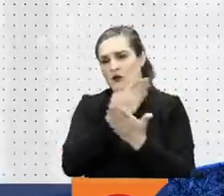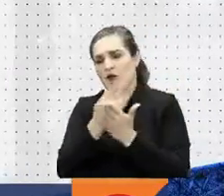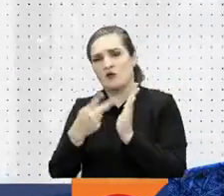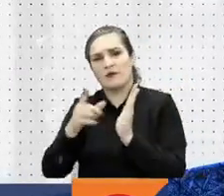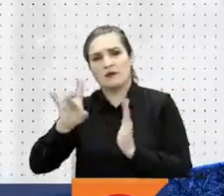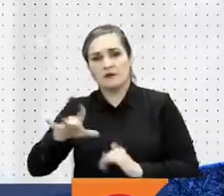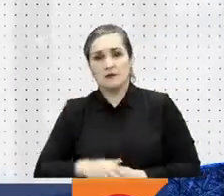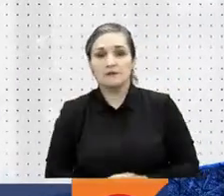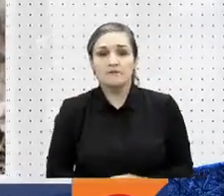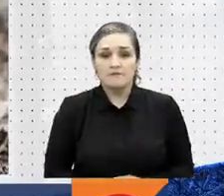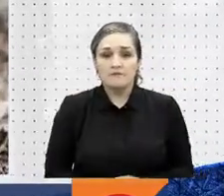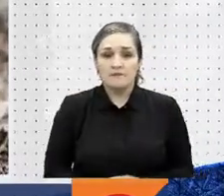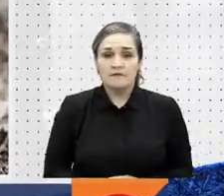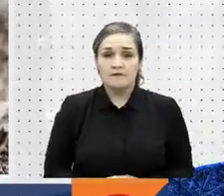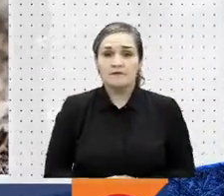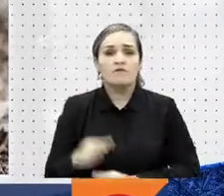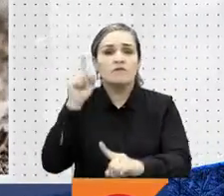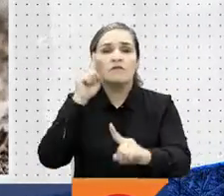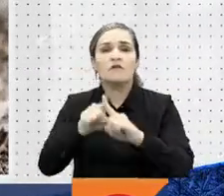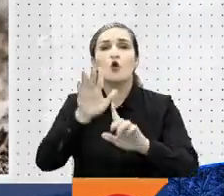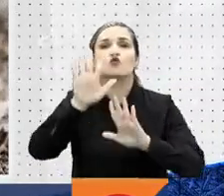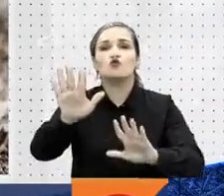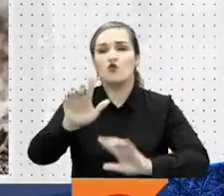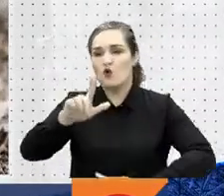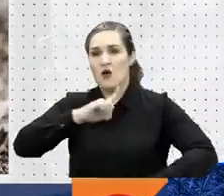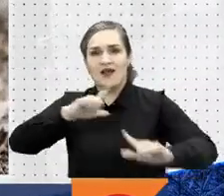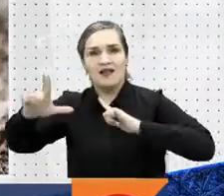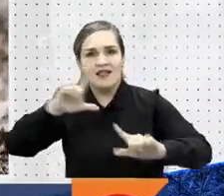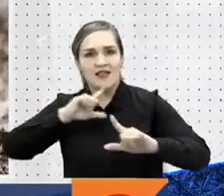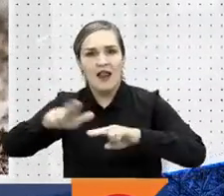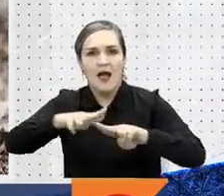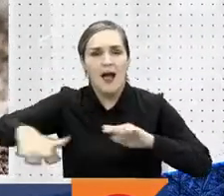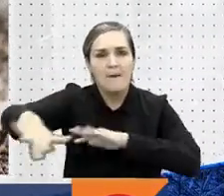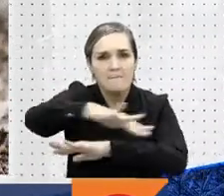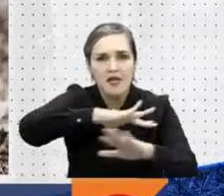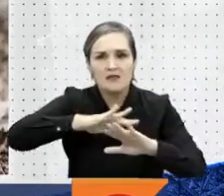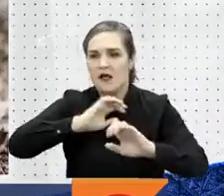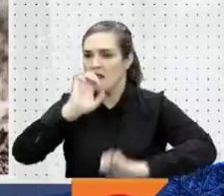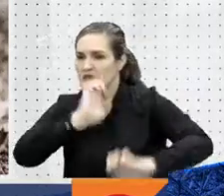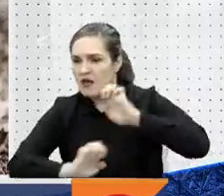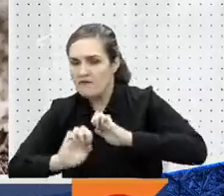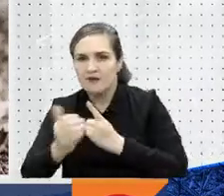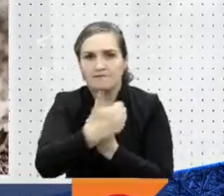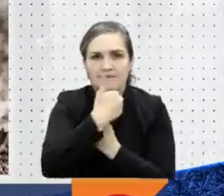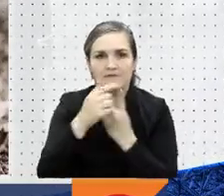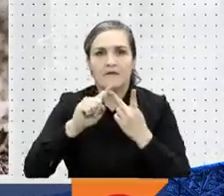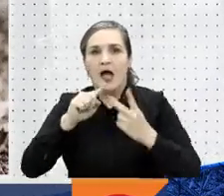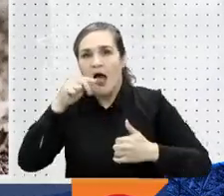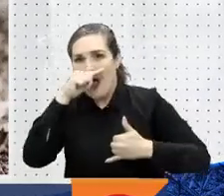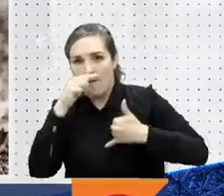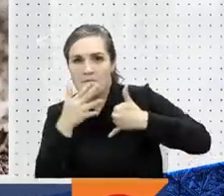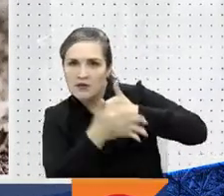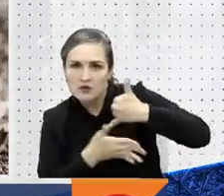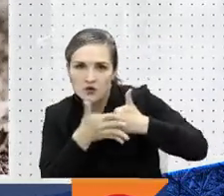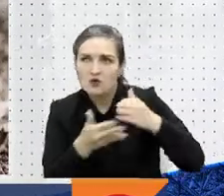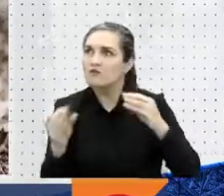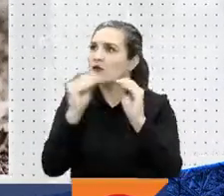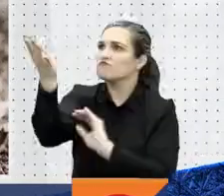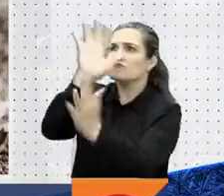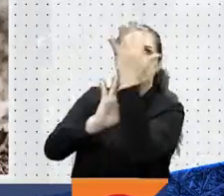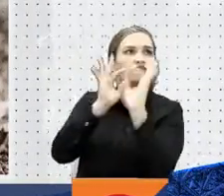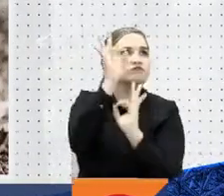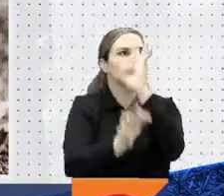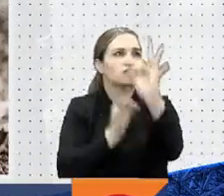protección a defensores y líderes ambientales rescatar la selva amazónica y pactos por la protección de selvas y bosques y